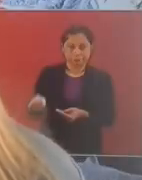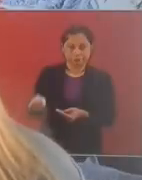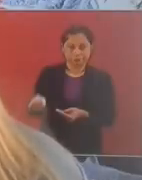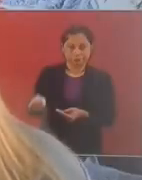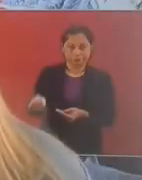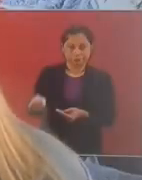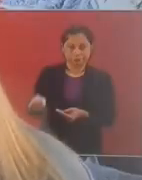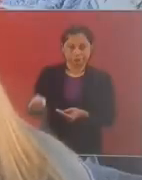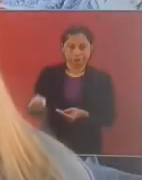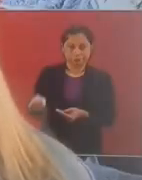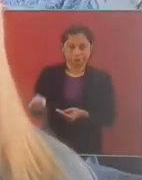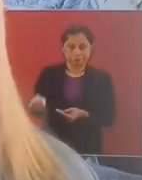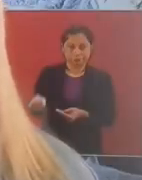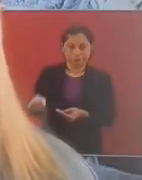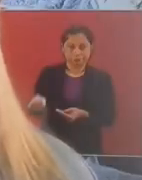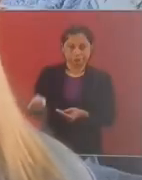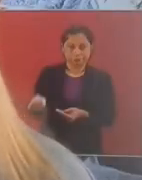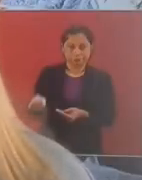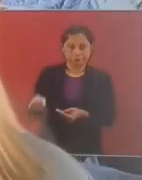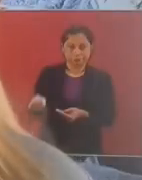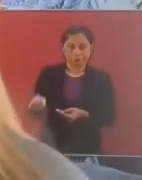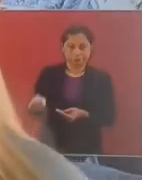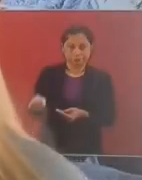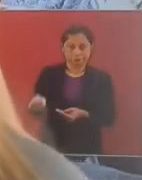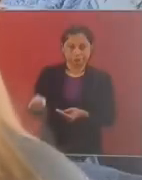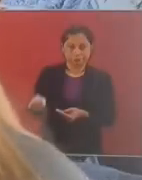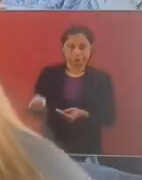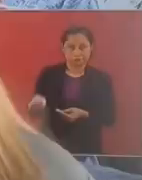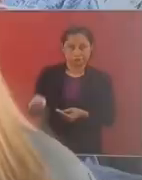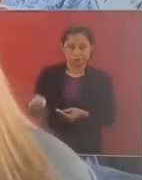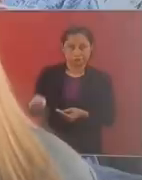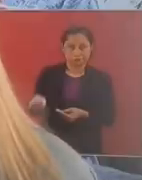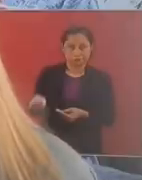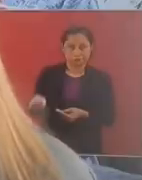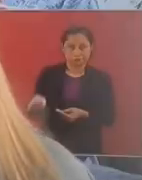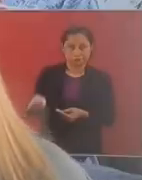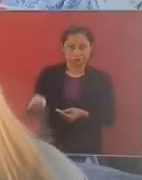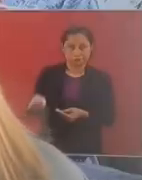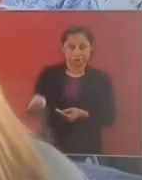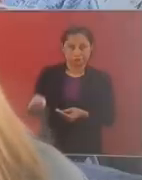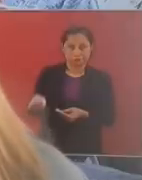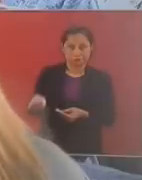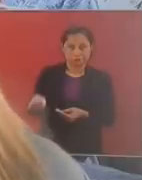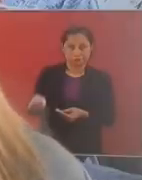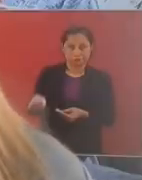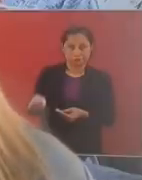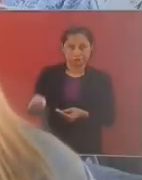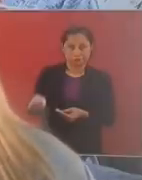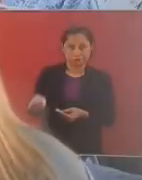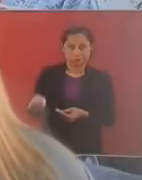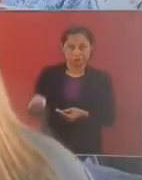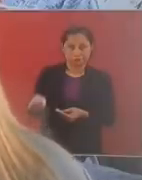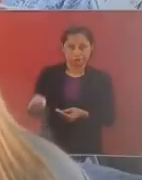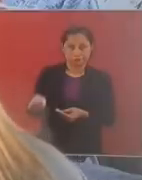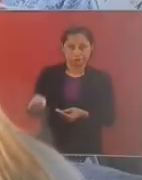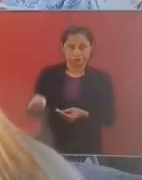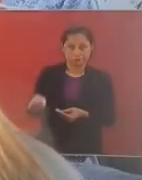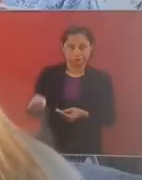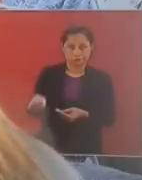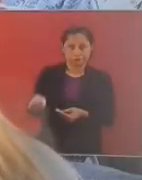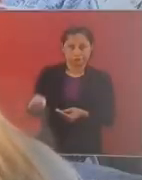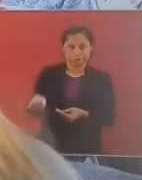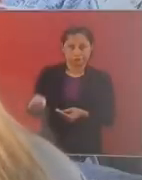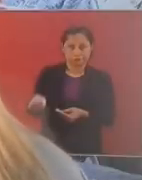de vida es menor que la de un adulto mayor que vive en la ciudad, en